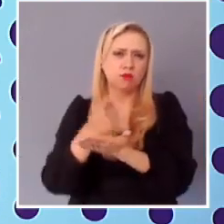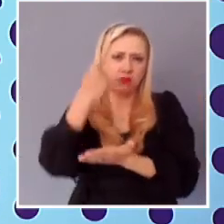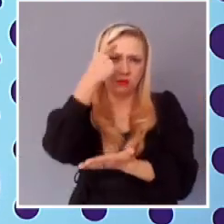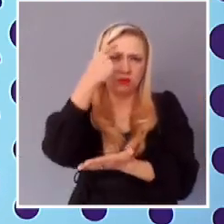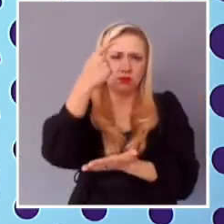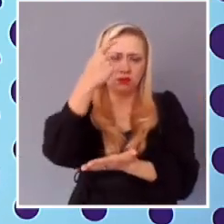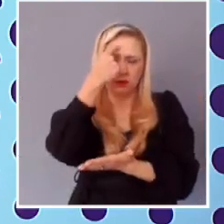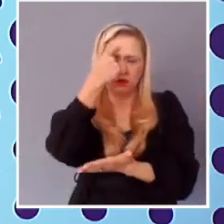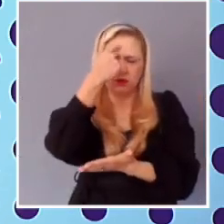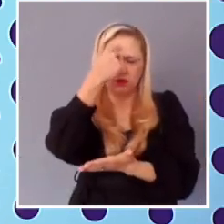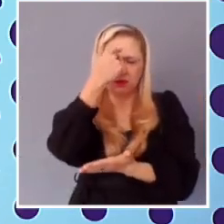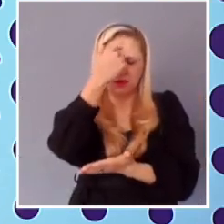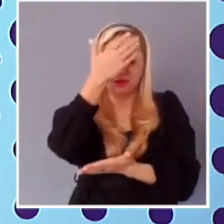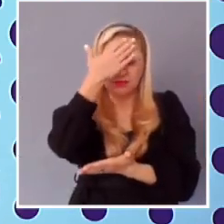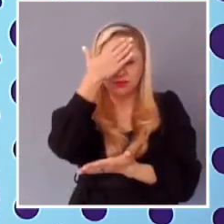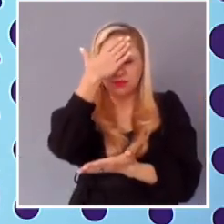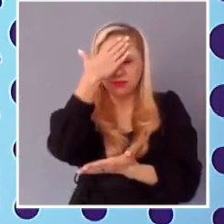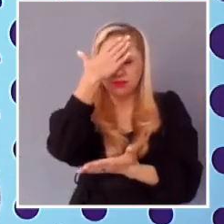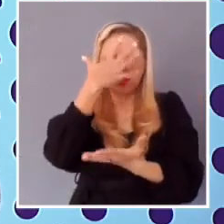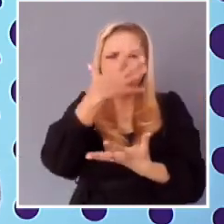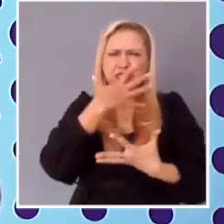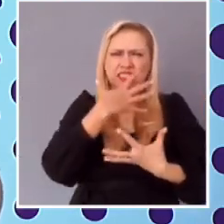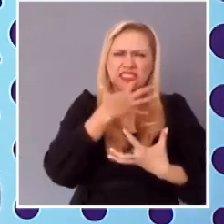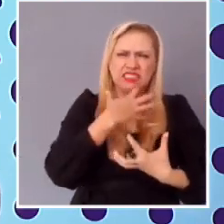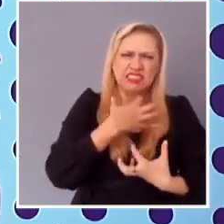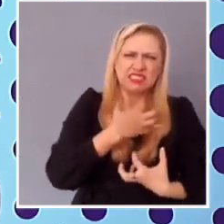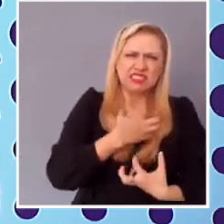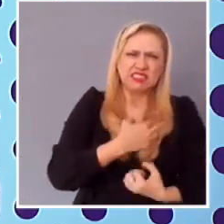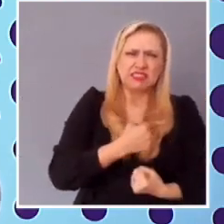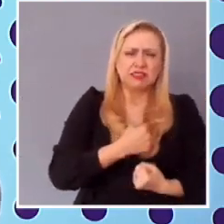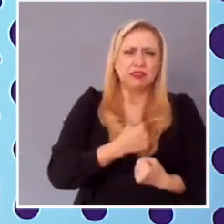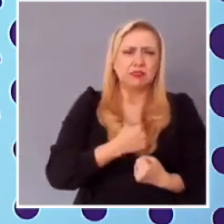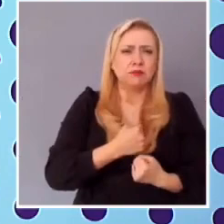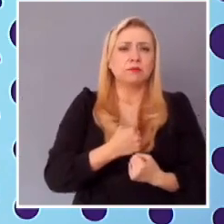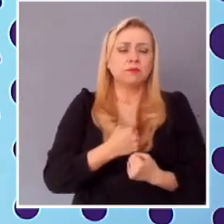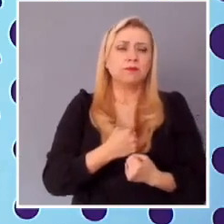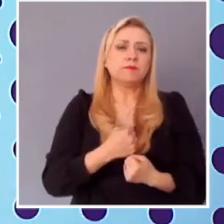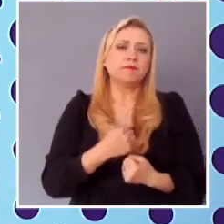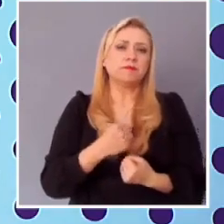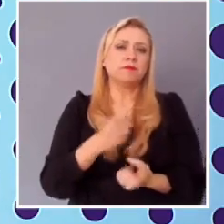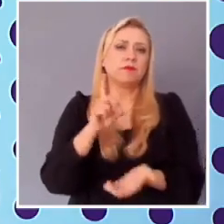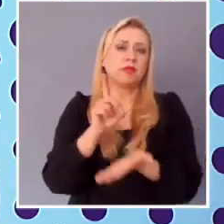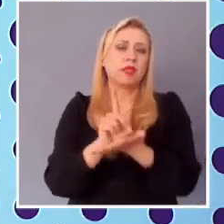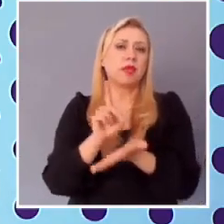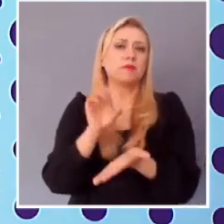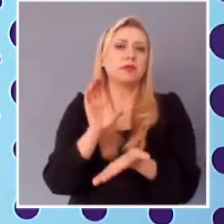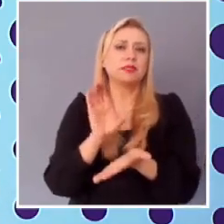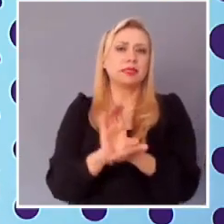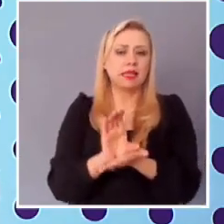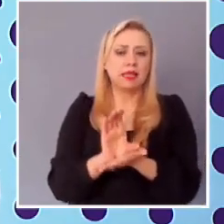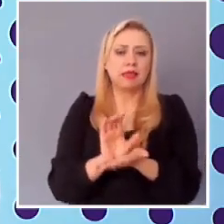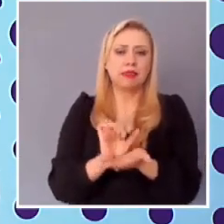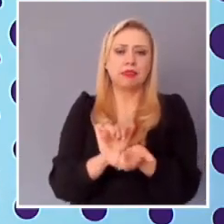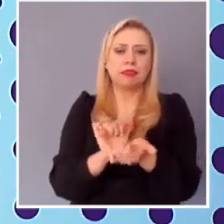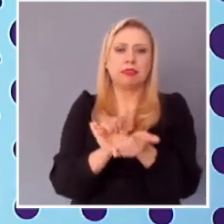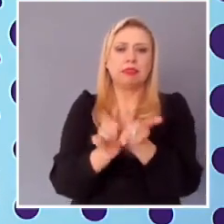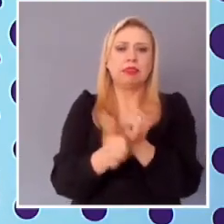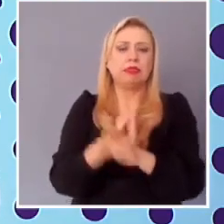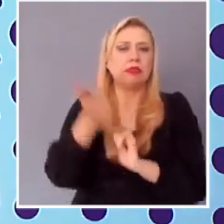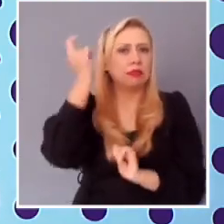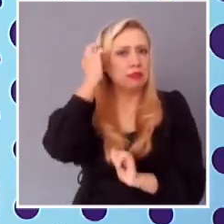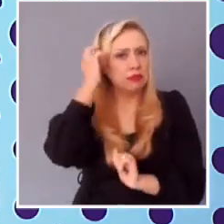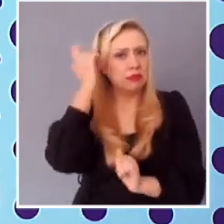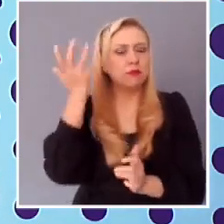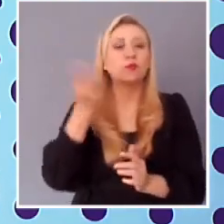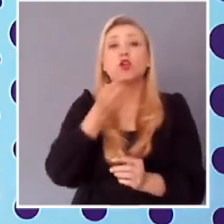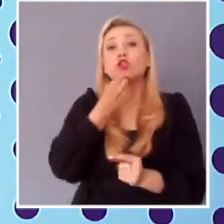día tratando de sobrevivir. Y esto es un tema relacionado con discapacidad, ¿no? Migración, infancias, las